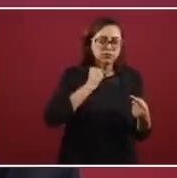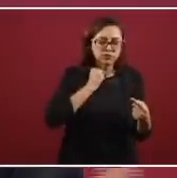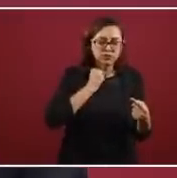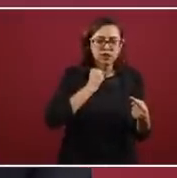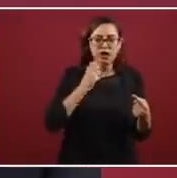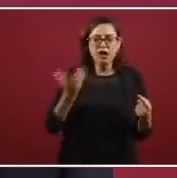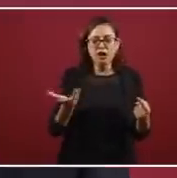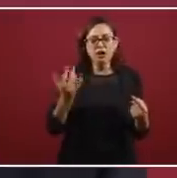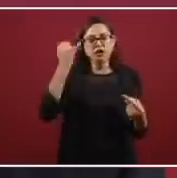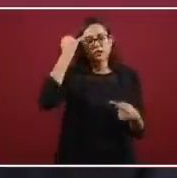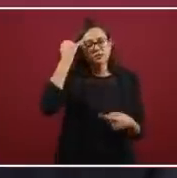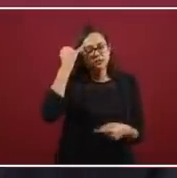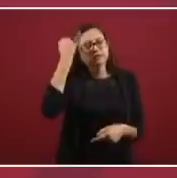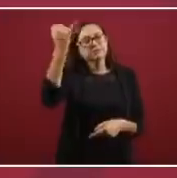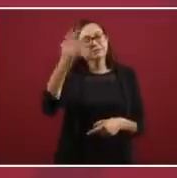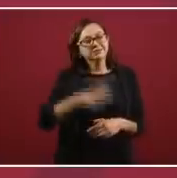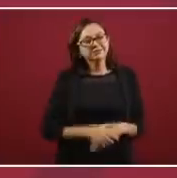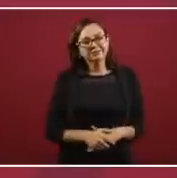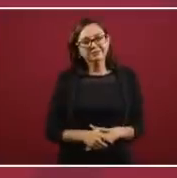Imagínense lo que llegaron a hacer.